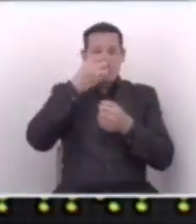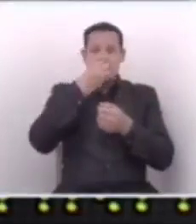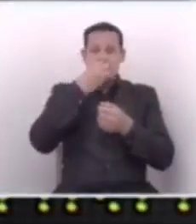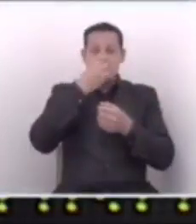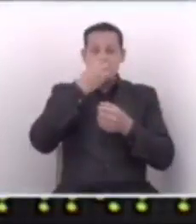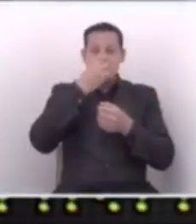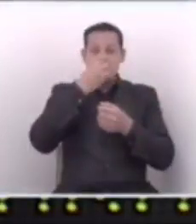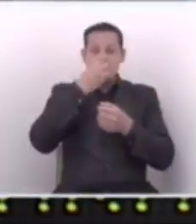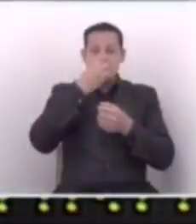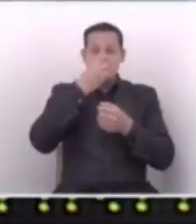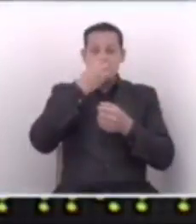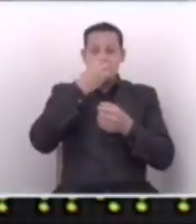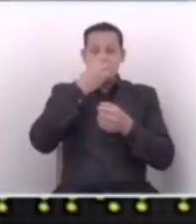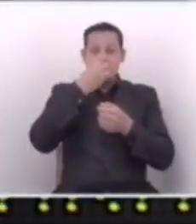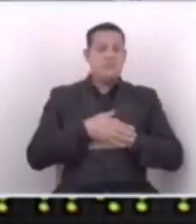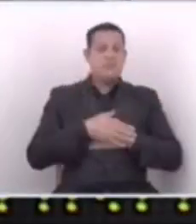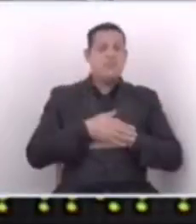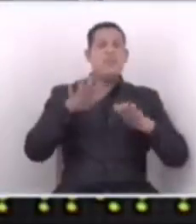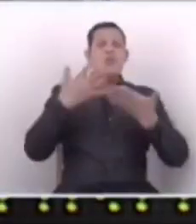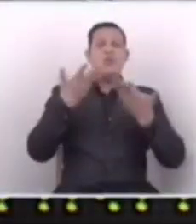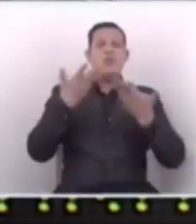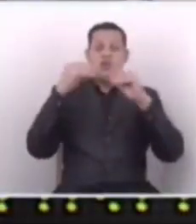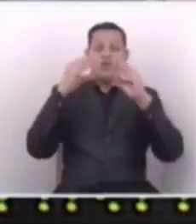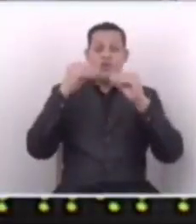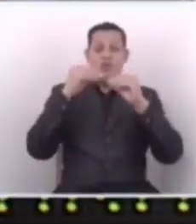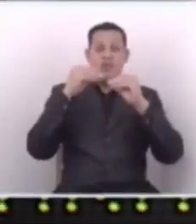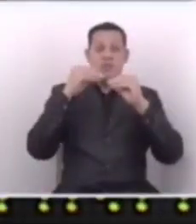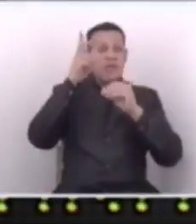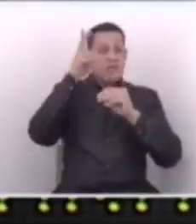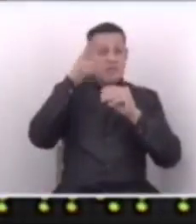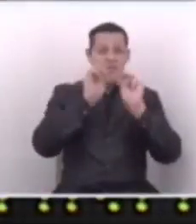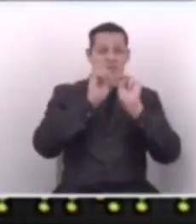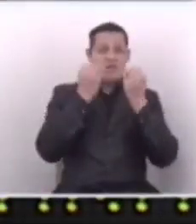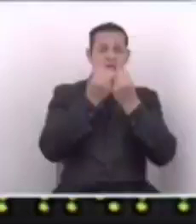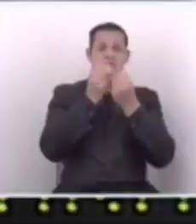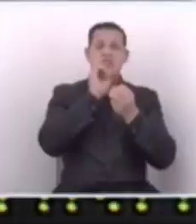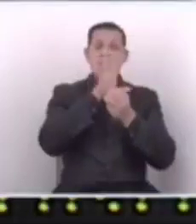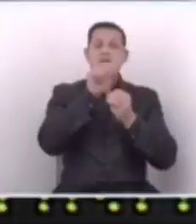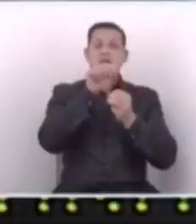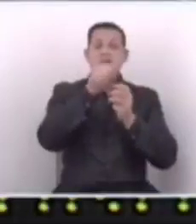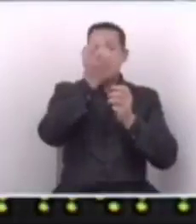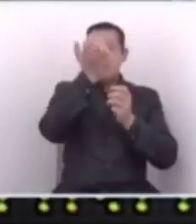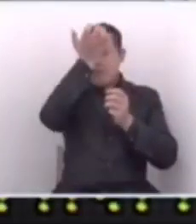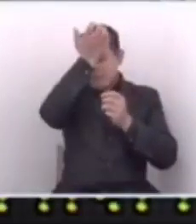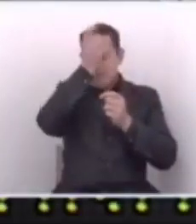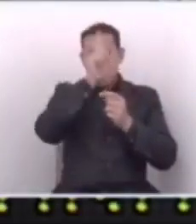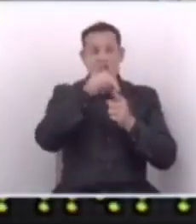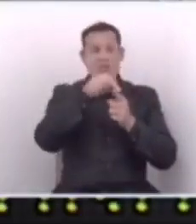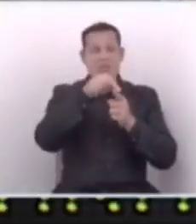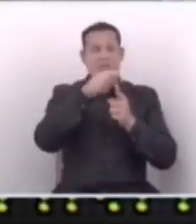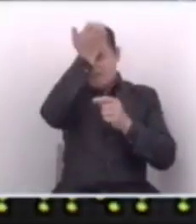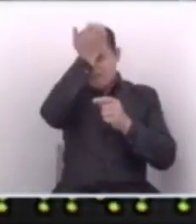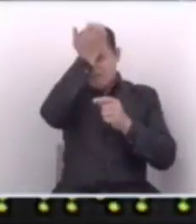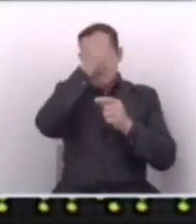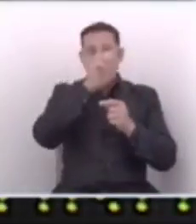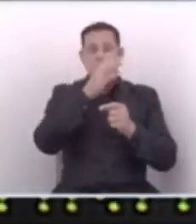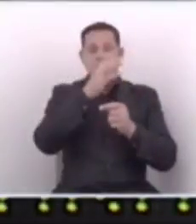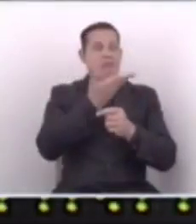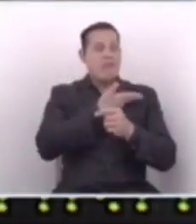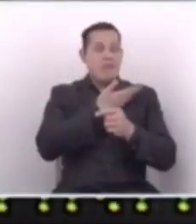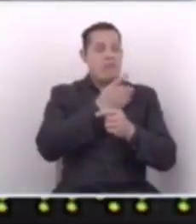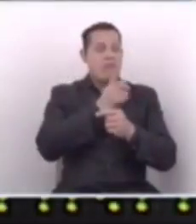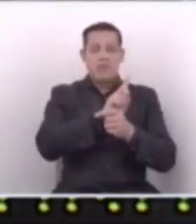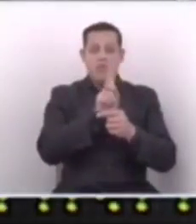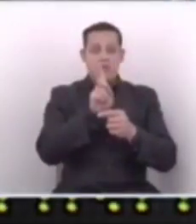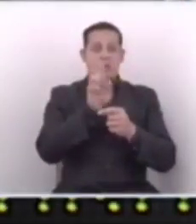sus familias. ¿Por qué no hablan de esos inocentes? Si hasta los mismos mareros dicen que eran inocentes, que no debían nada. Pero de esos no hablan,